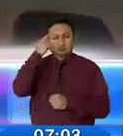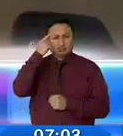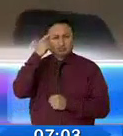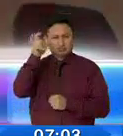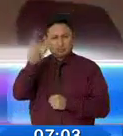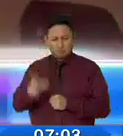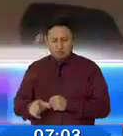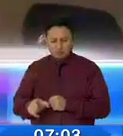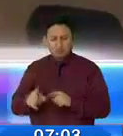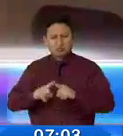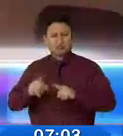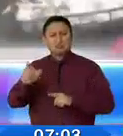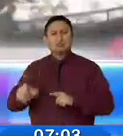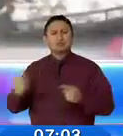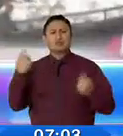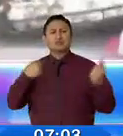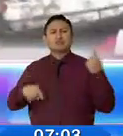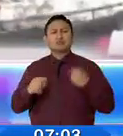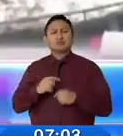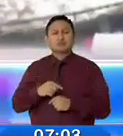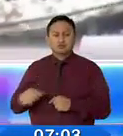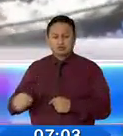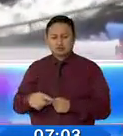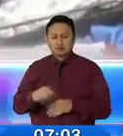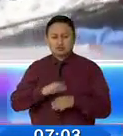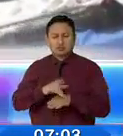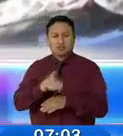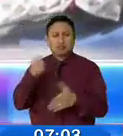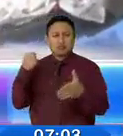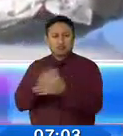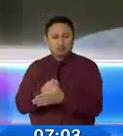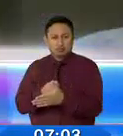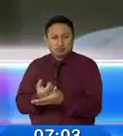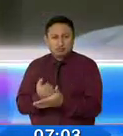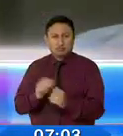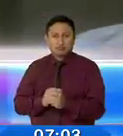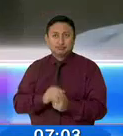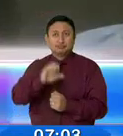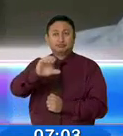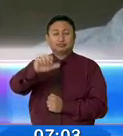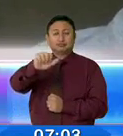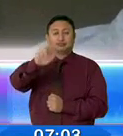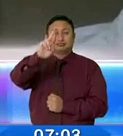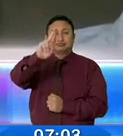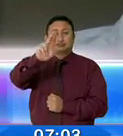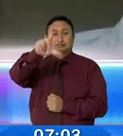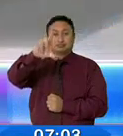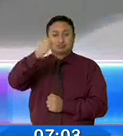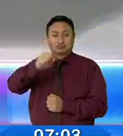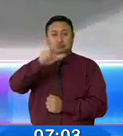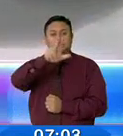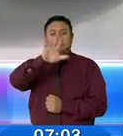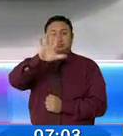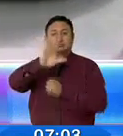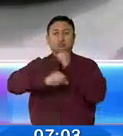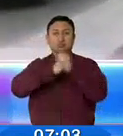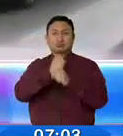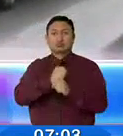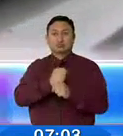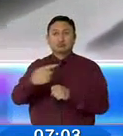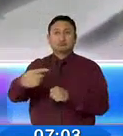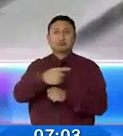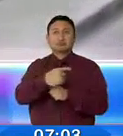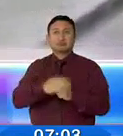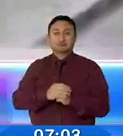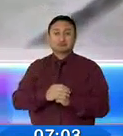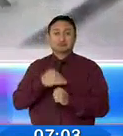pasa con los heridos que estos accidentes de tránsito deja? Carlos Barahona tiene 35 años. En febrero pasado, mientras estaba